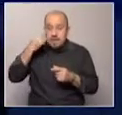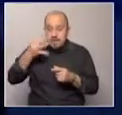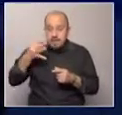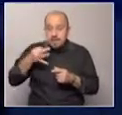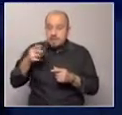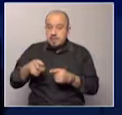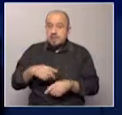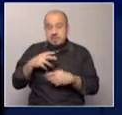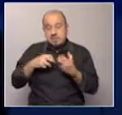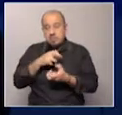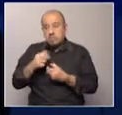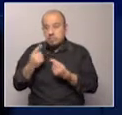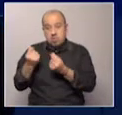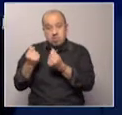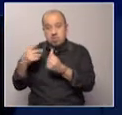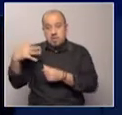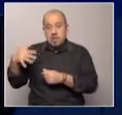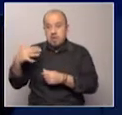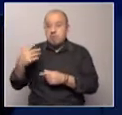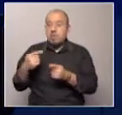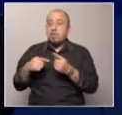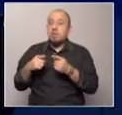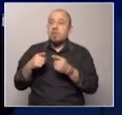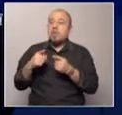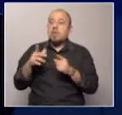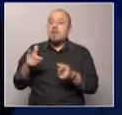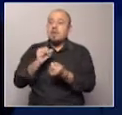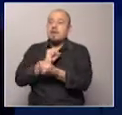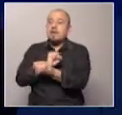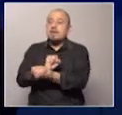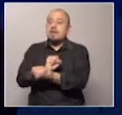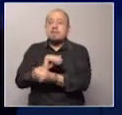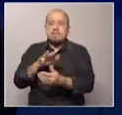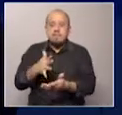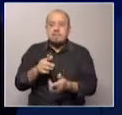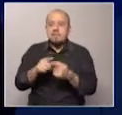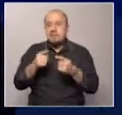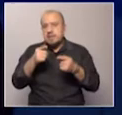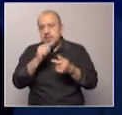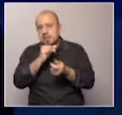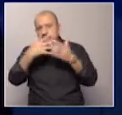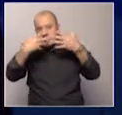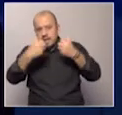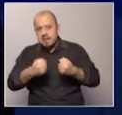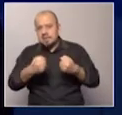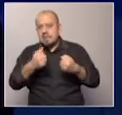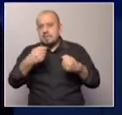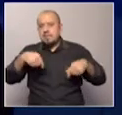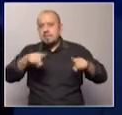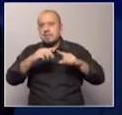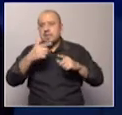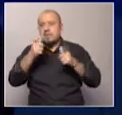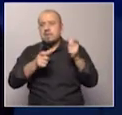es complejo costoso se debería hacer la cárcel lo que ocurre es que para conductas para el delito para